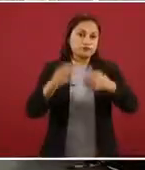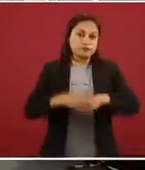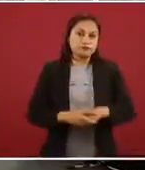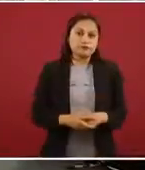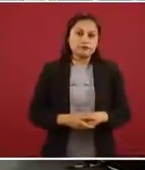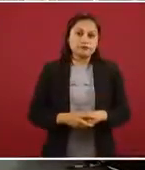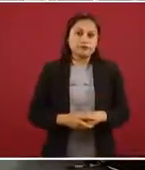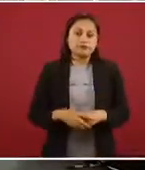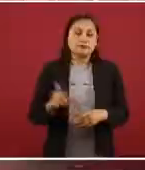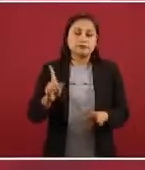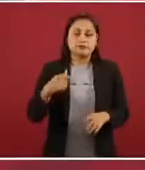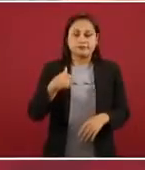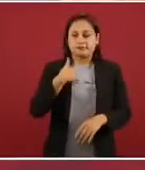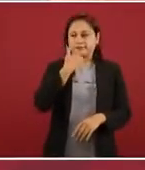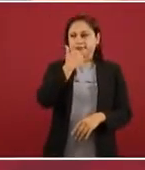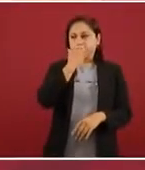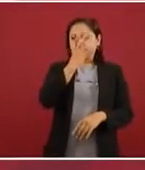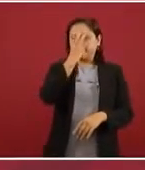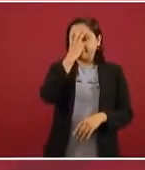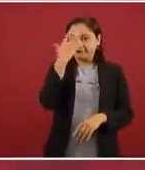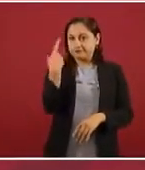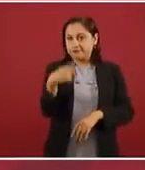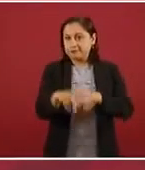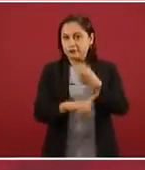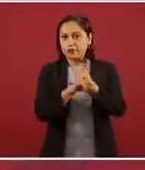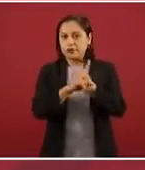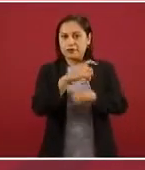O sea, me da pena, pues, decir estas cosas,